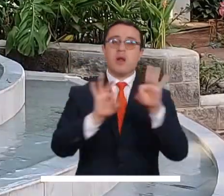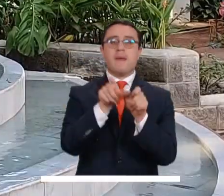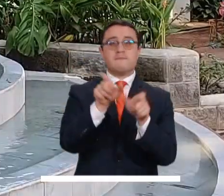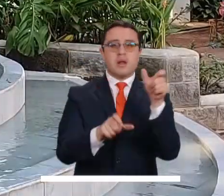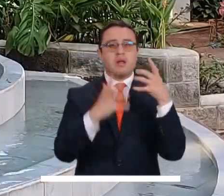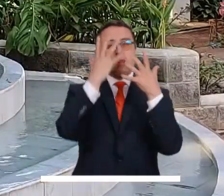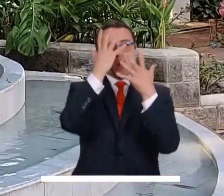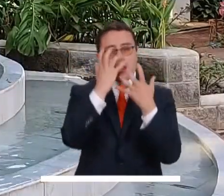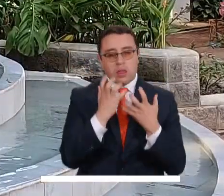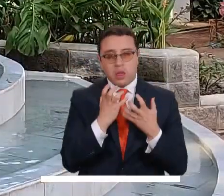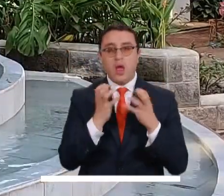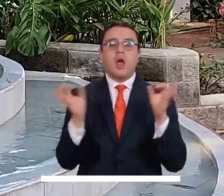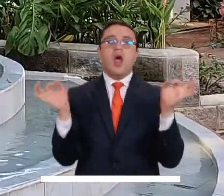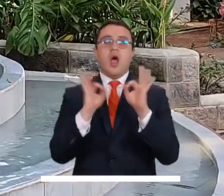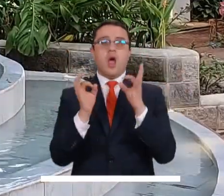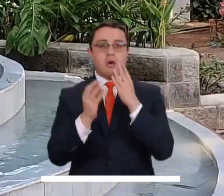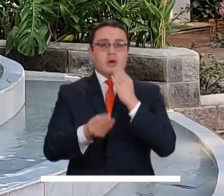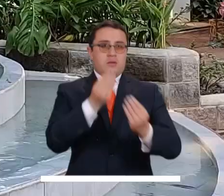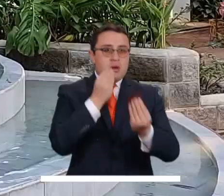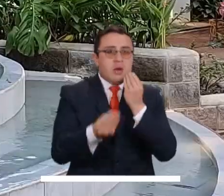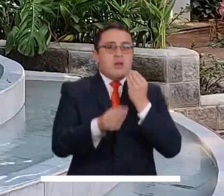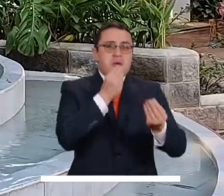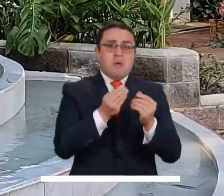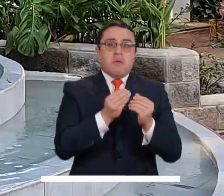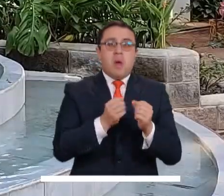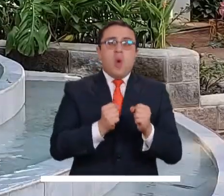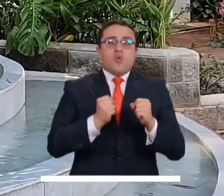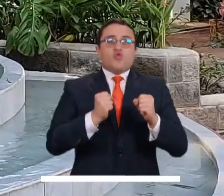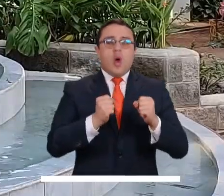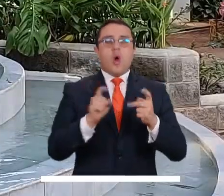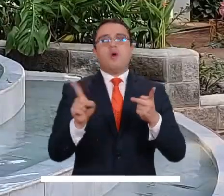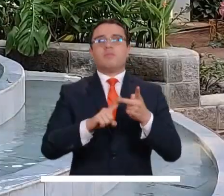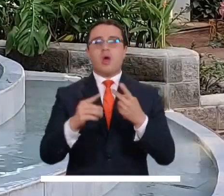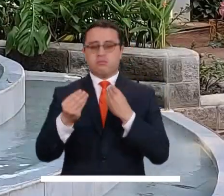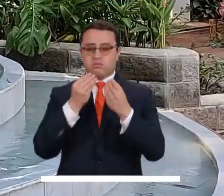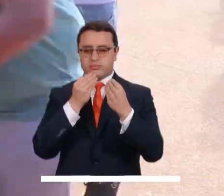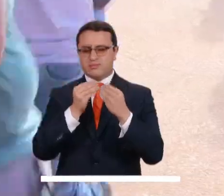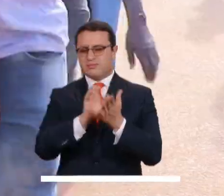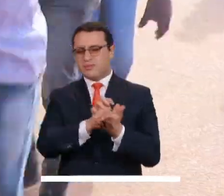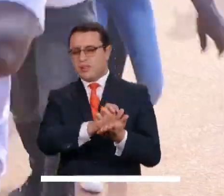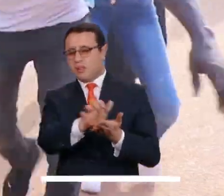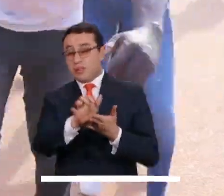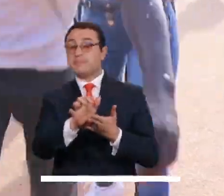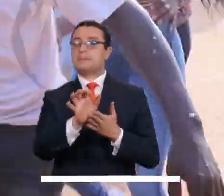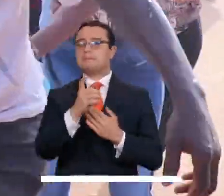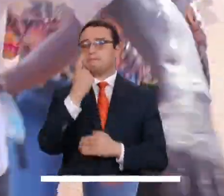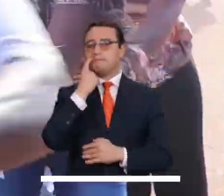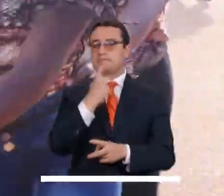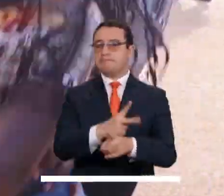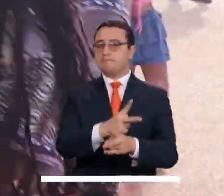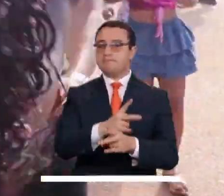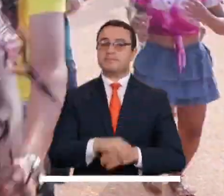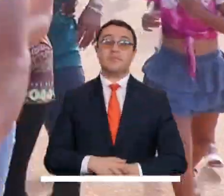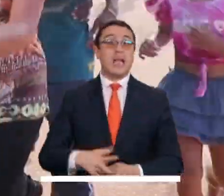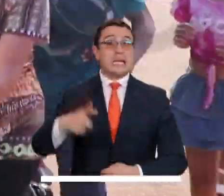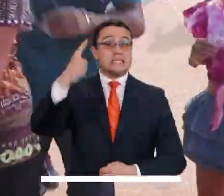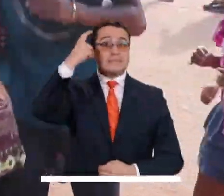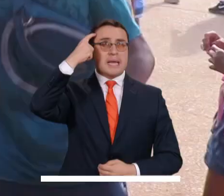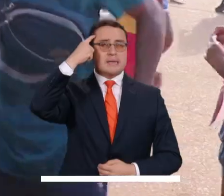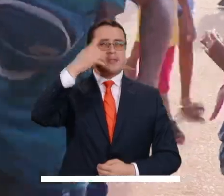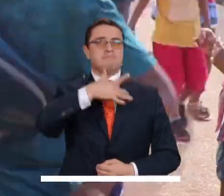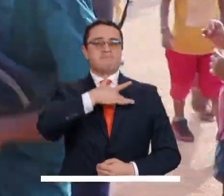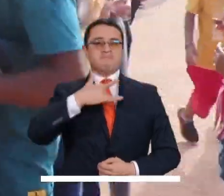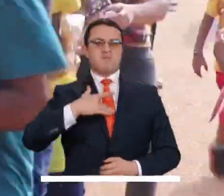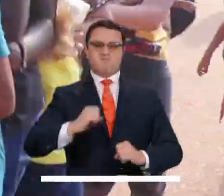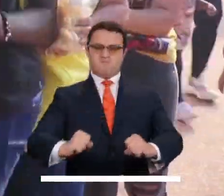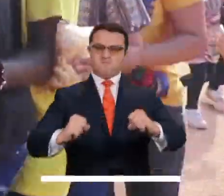depresión o tienen un aumento en la ingesta de alimentos o tienen una reducción significativa. Recuerde que una buena salud mental es el primer